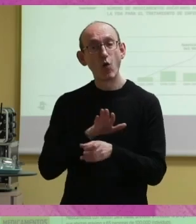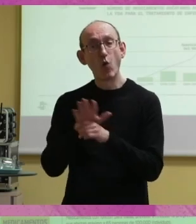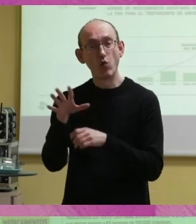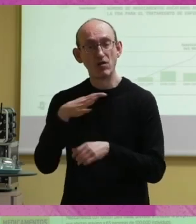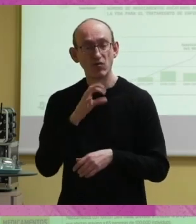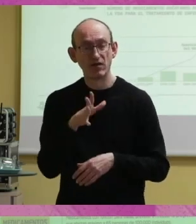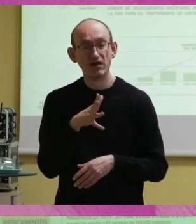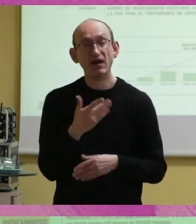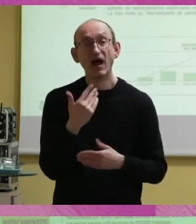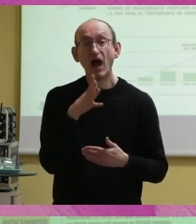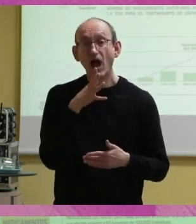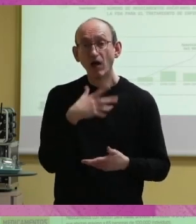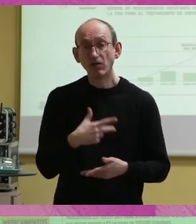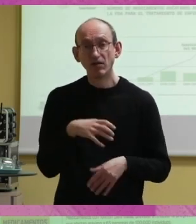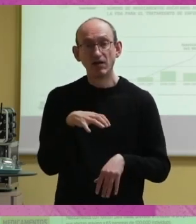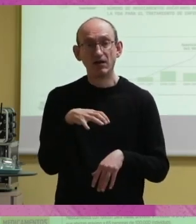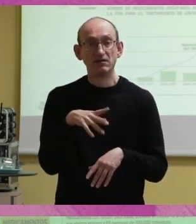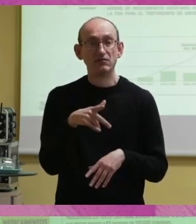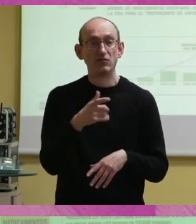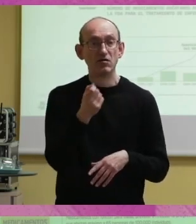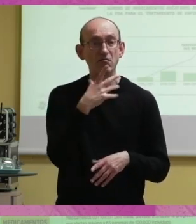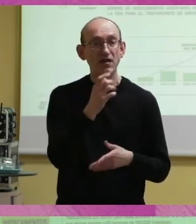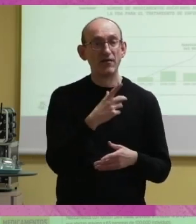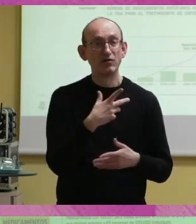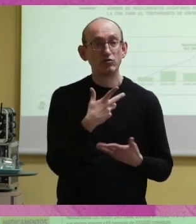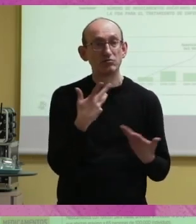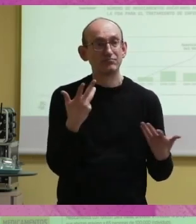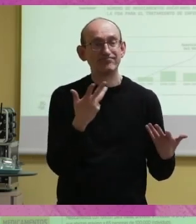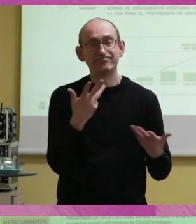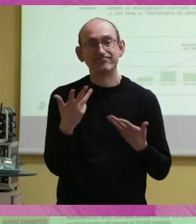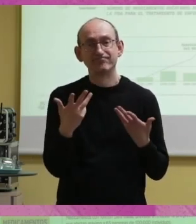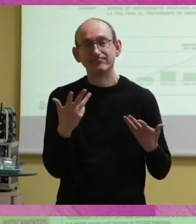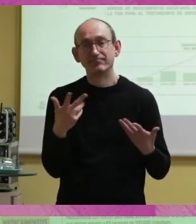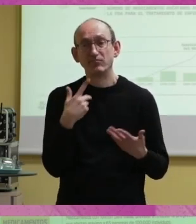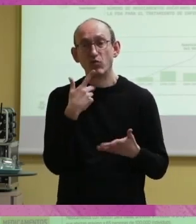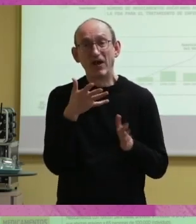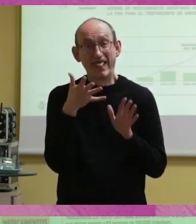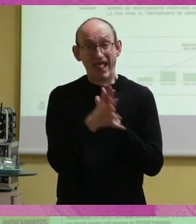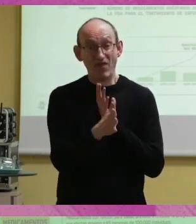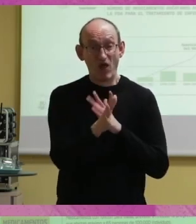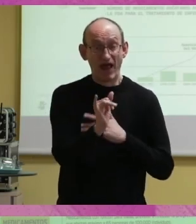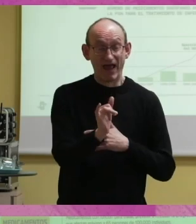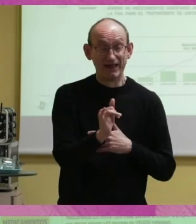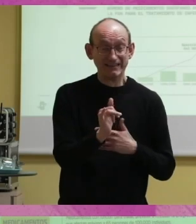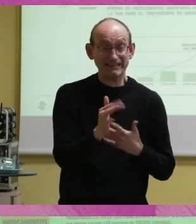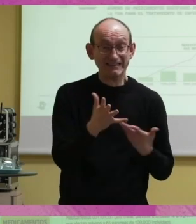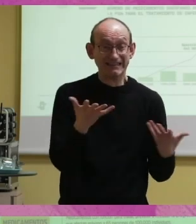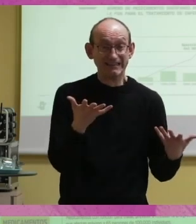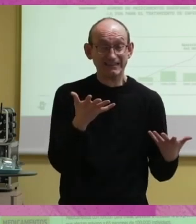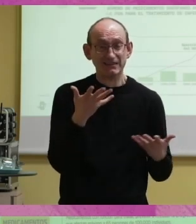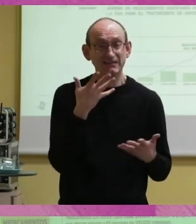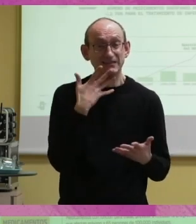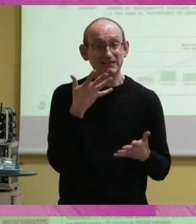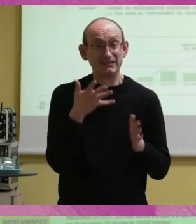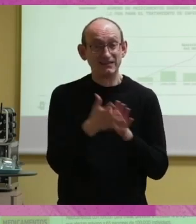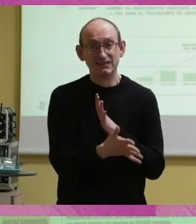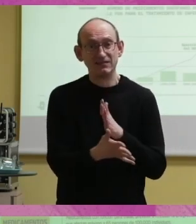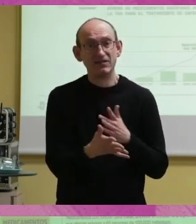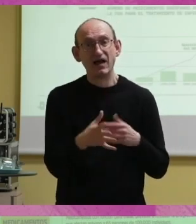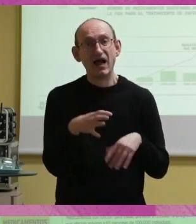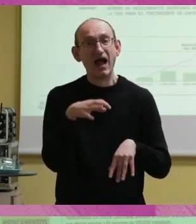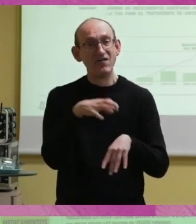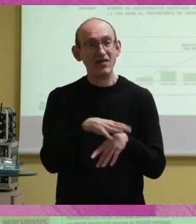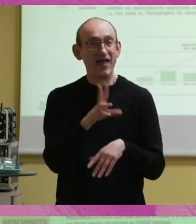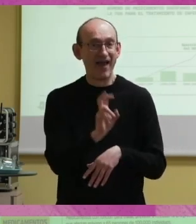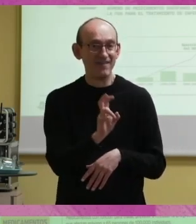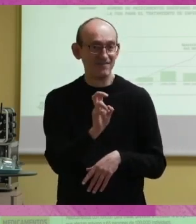se están cubriendo con medicamentos huérfanos, como sabéis, ¿no? Que tienen la definición pues, de que son útiles para las